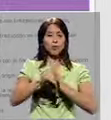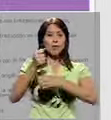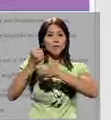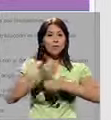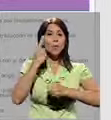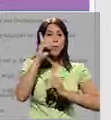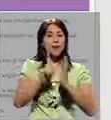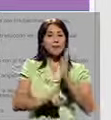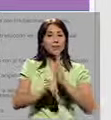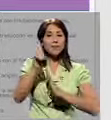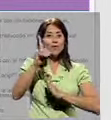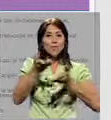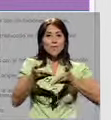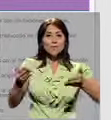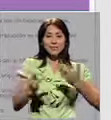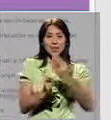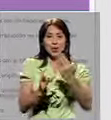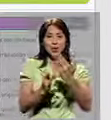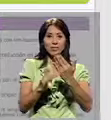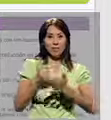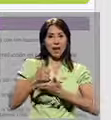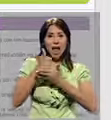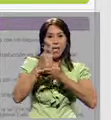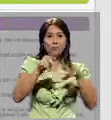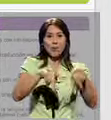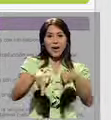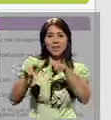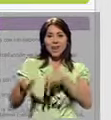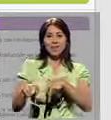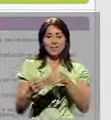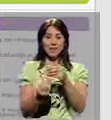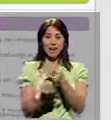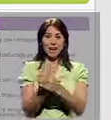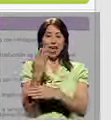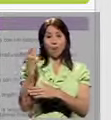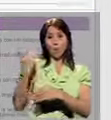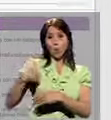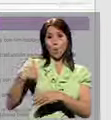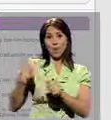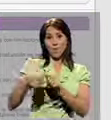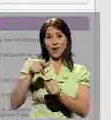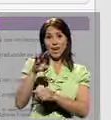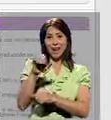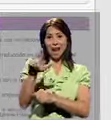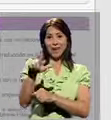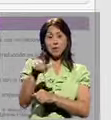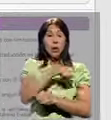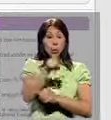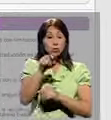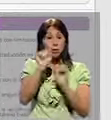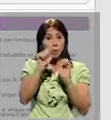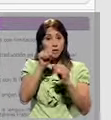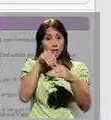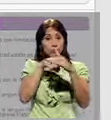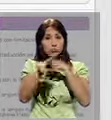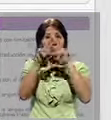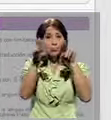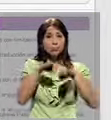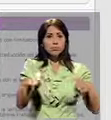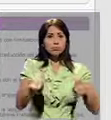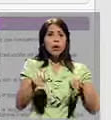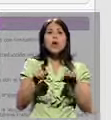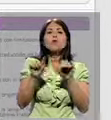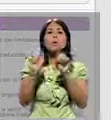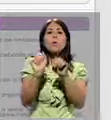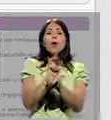para el desarrollo de las herramientas tecnológicas para ayuda humanitaria creada por Leal. Al entrar al sitio web de la Fundación,